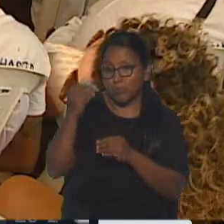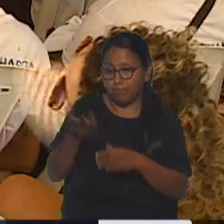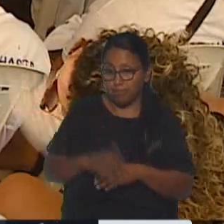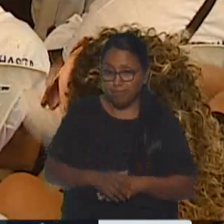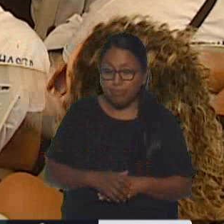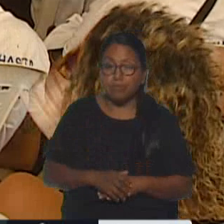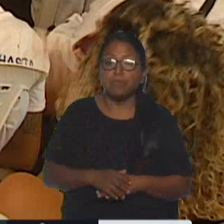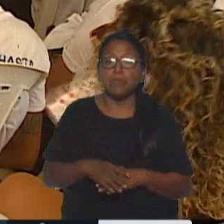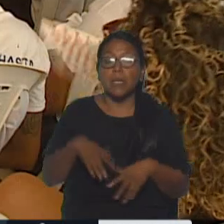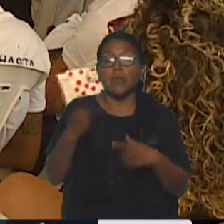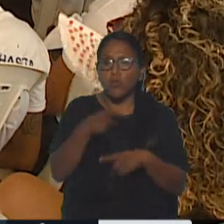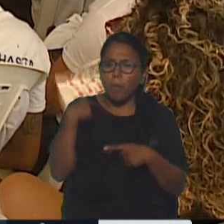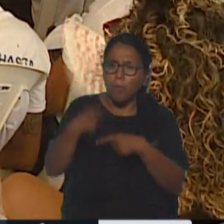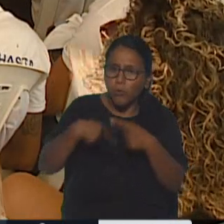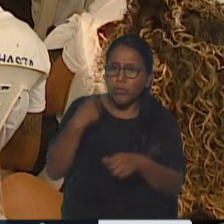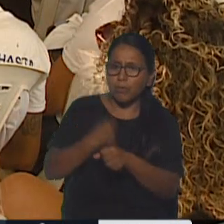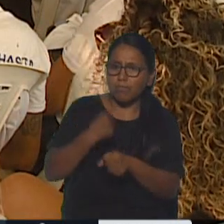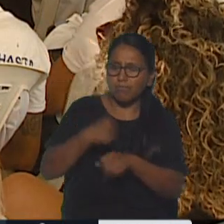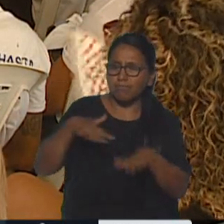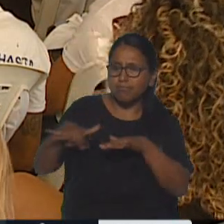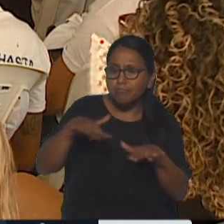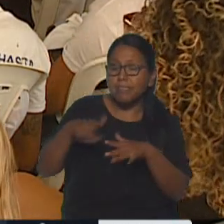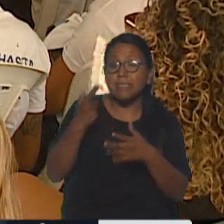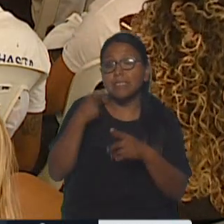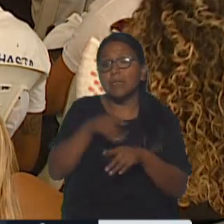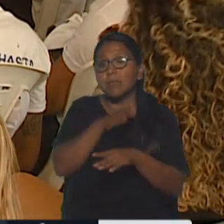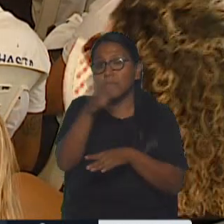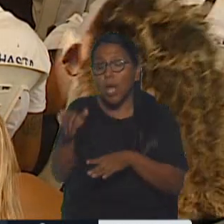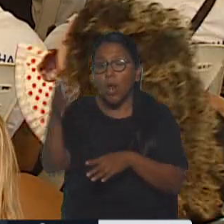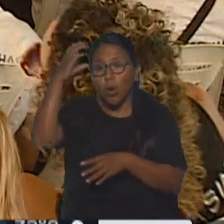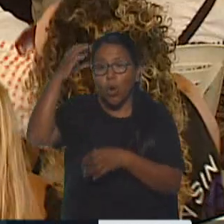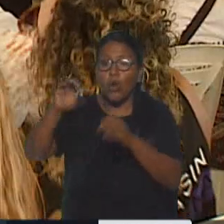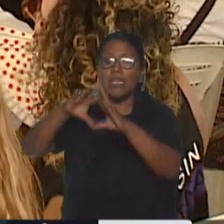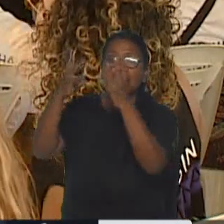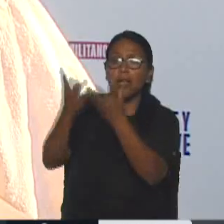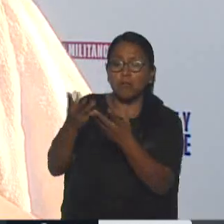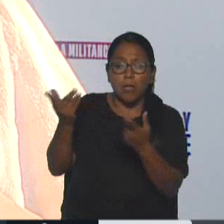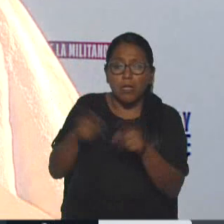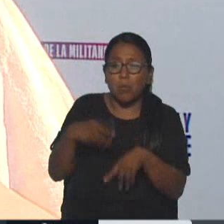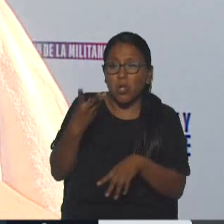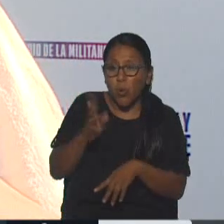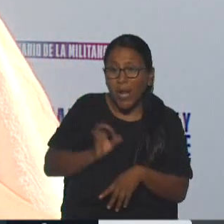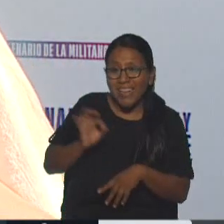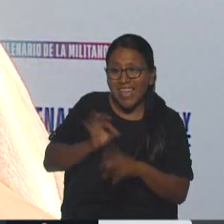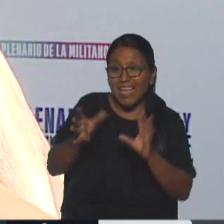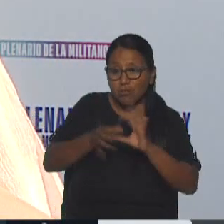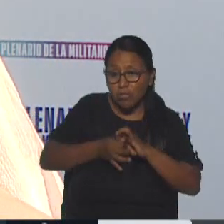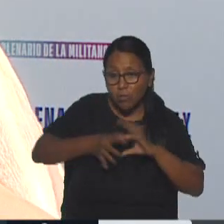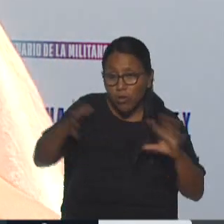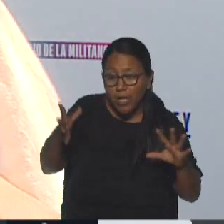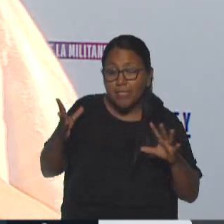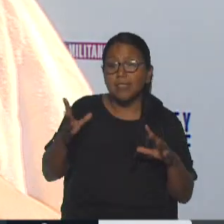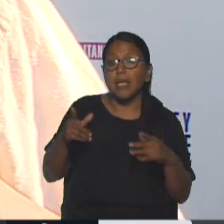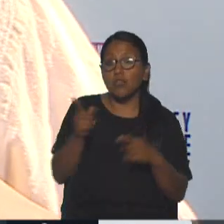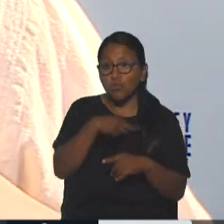a seguir haciendo actividades, y si tenemos que ir a otra corte internacional lo vamos a hacer, porque después de 40 años de democracias